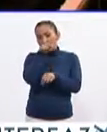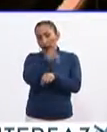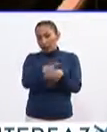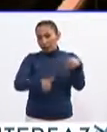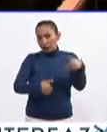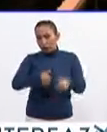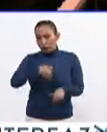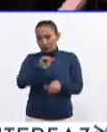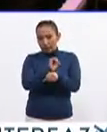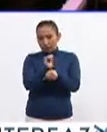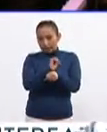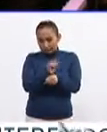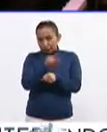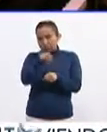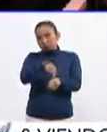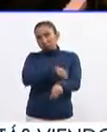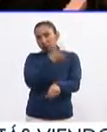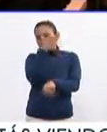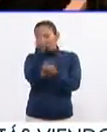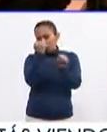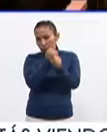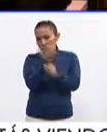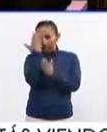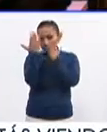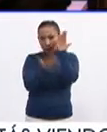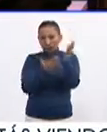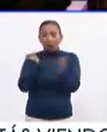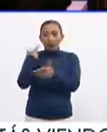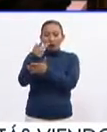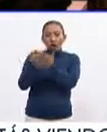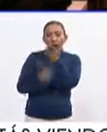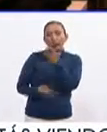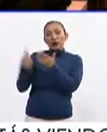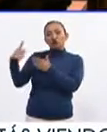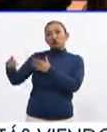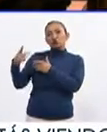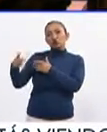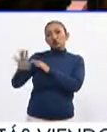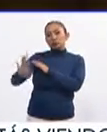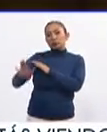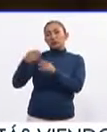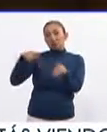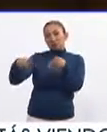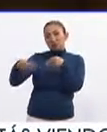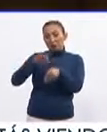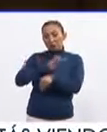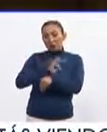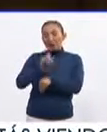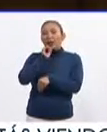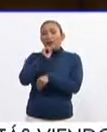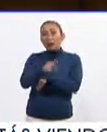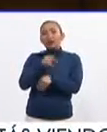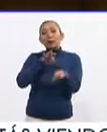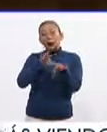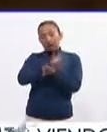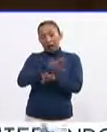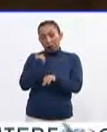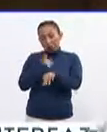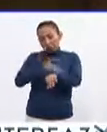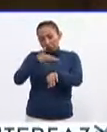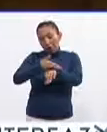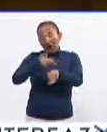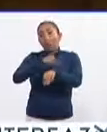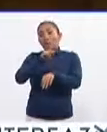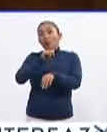es Teatro y Actuación, con una duración de 4 años, con planes y programas de estudio flexibles, y que también trabaja ya en la realización